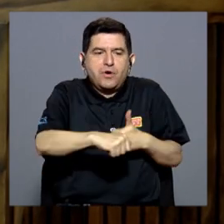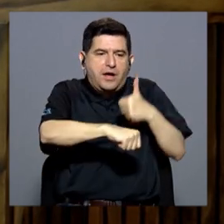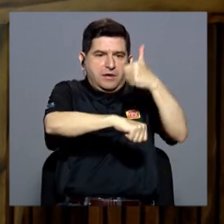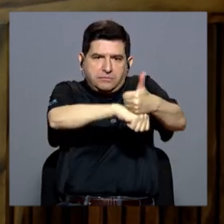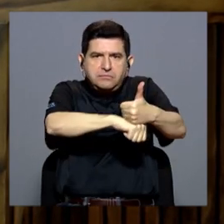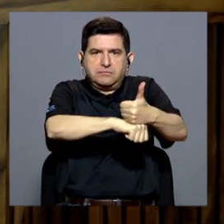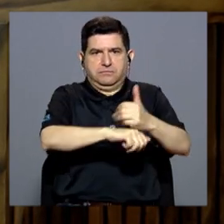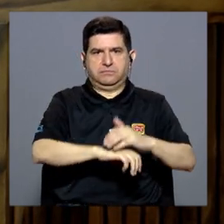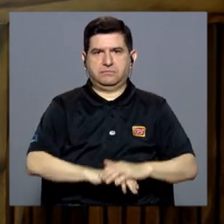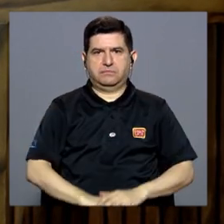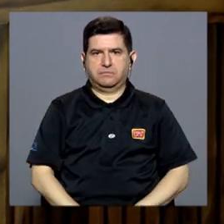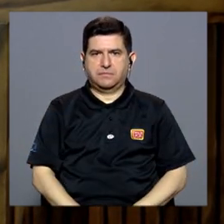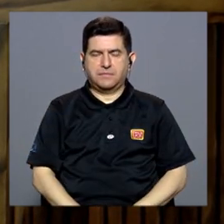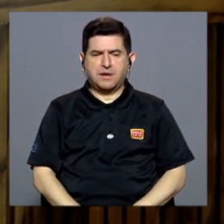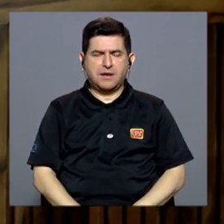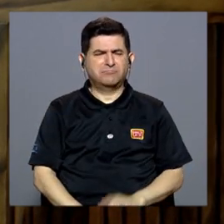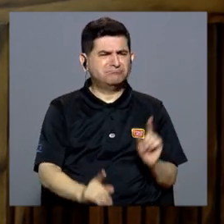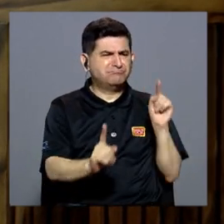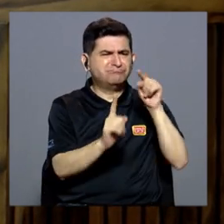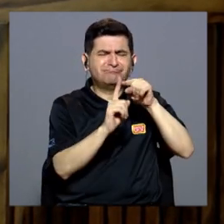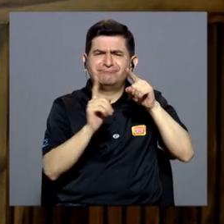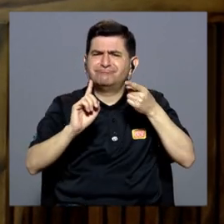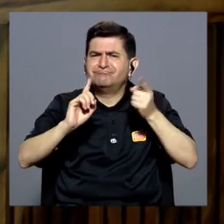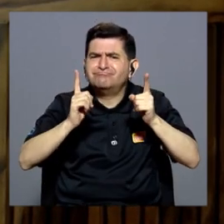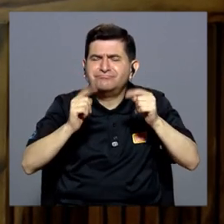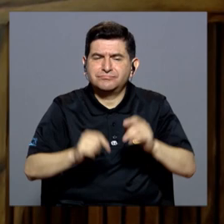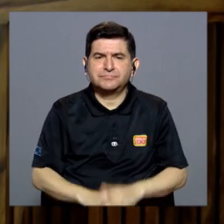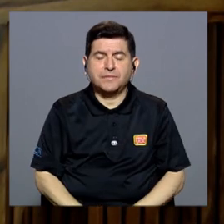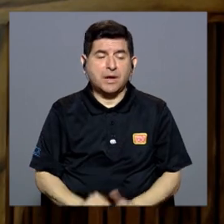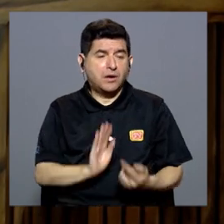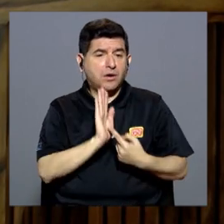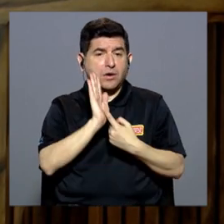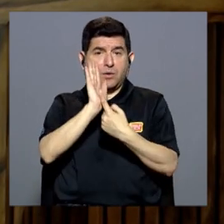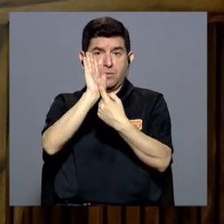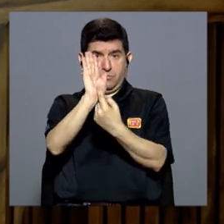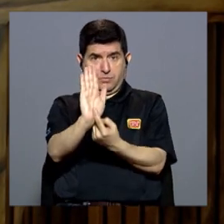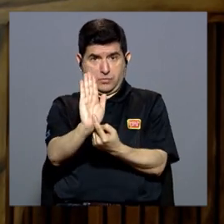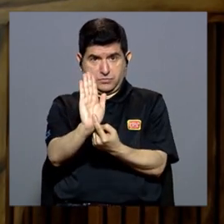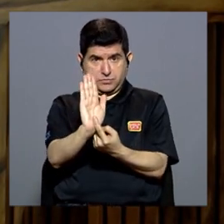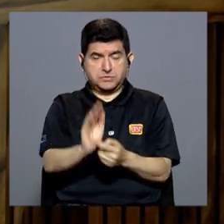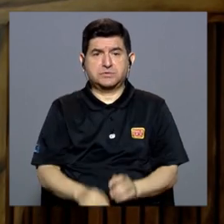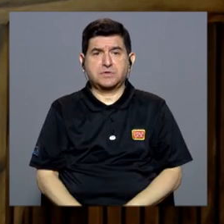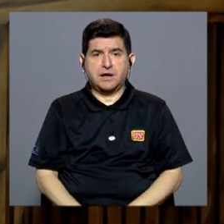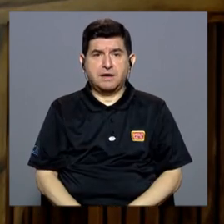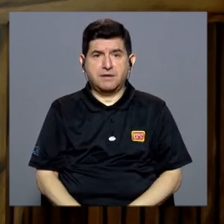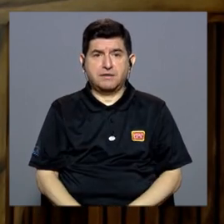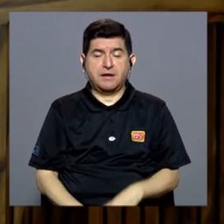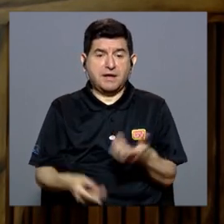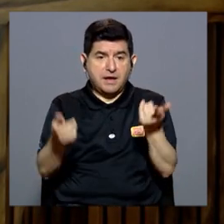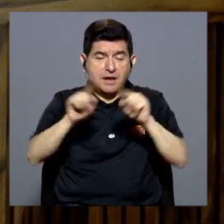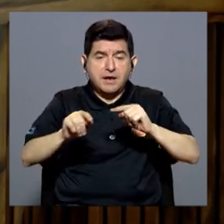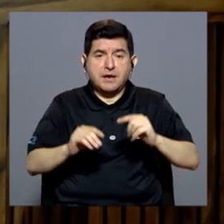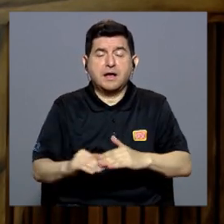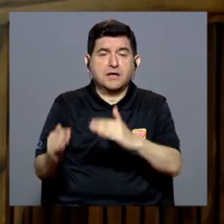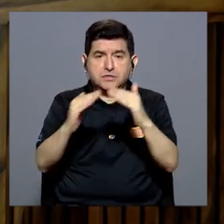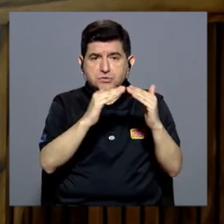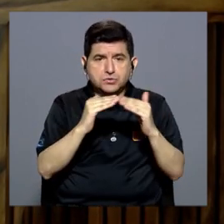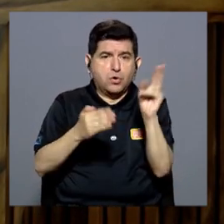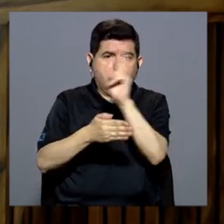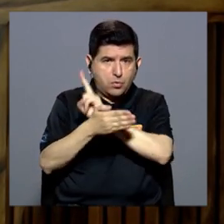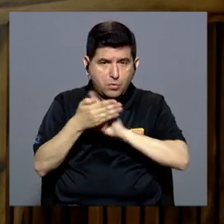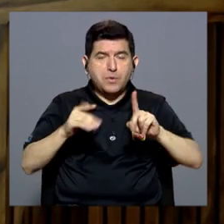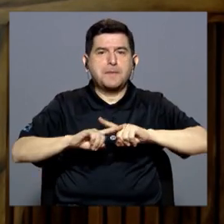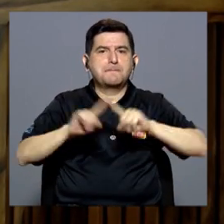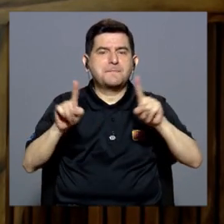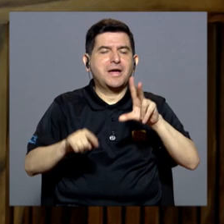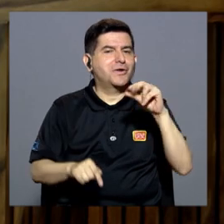instaurado, tiene la finalidad de exponer ante la comunidad universitaria,